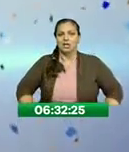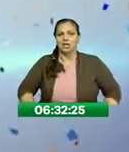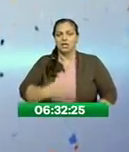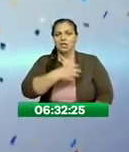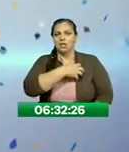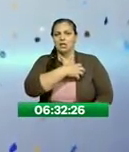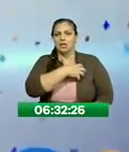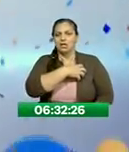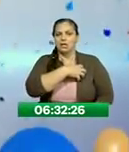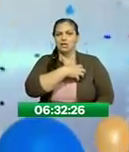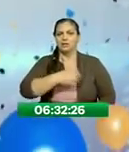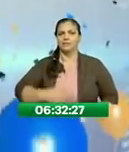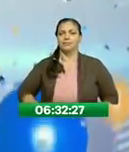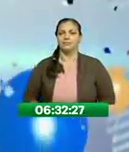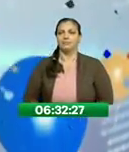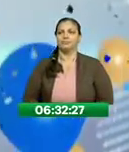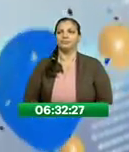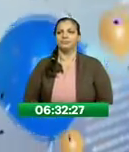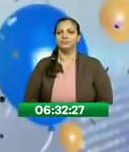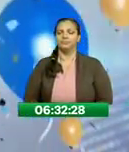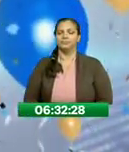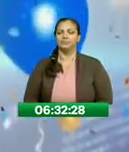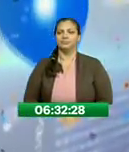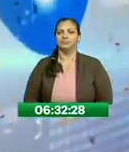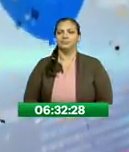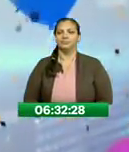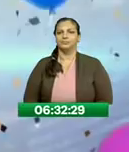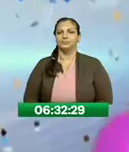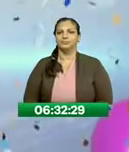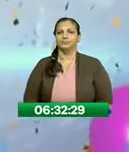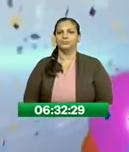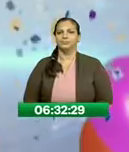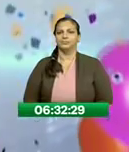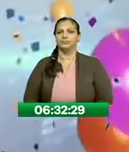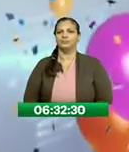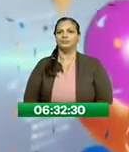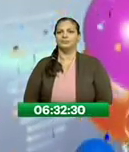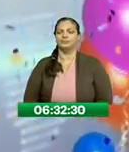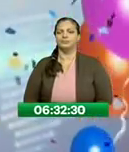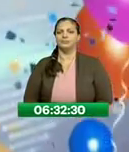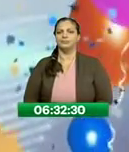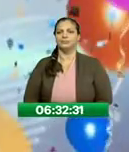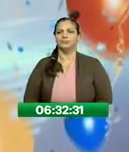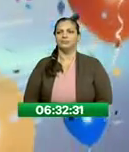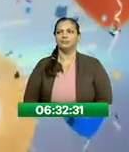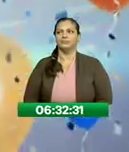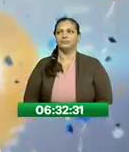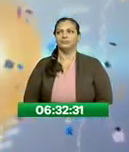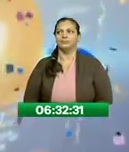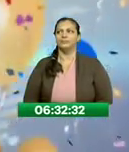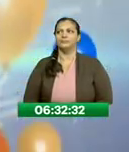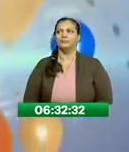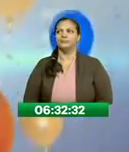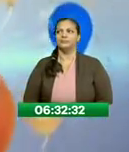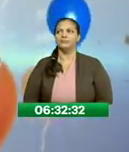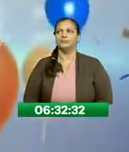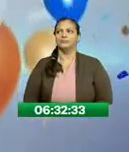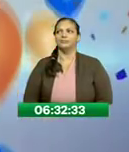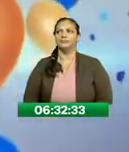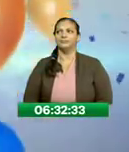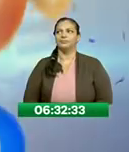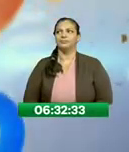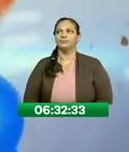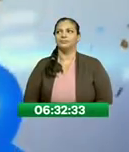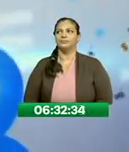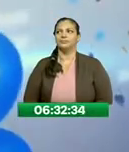de la competición de Barcelona. Claro. Ese es Pan de Pascua en miniatura. La infancia de Pan de Pascua. Ya es para ti. Que Dios